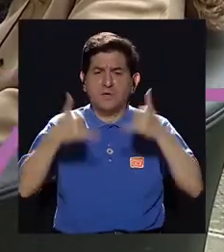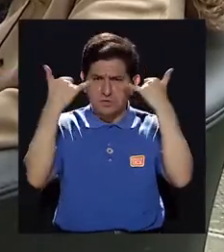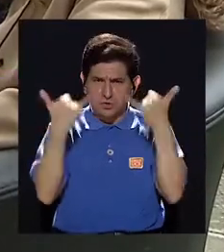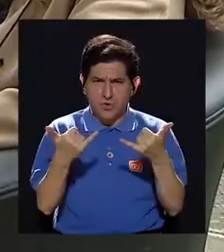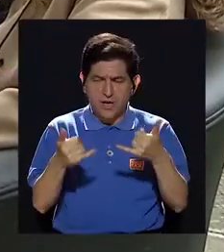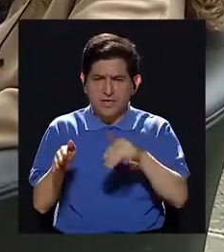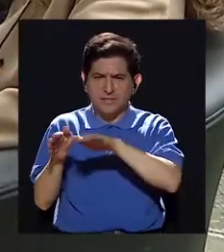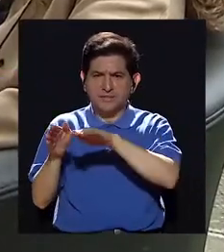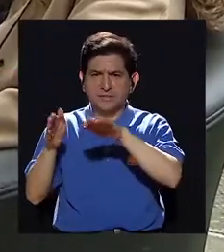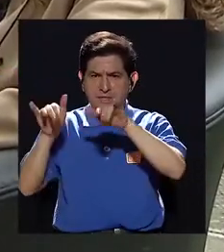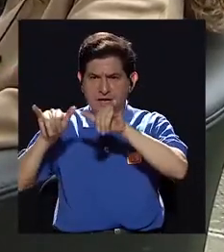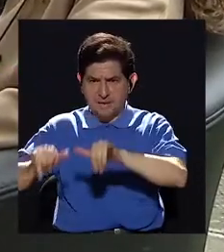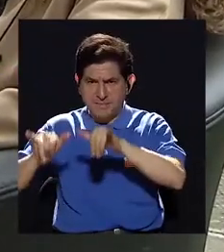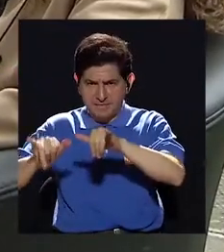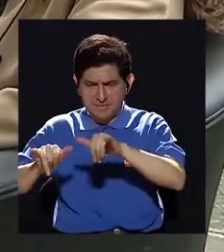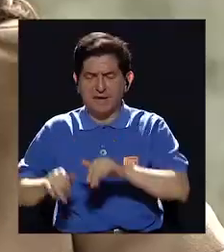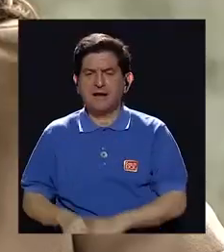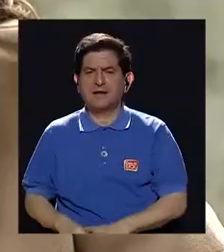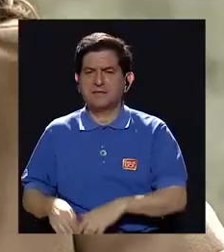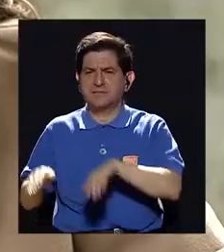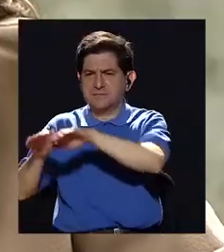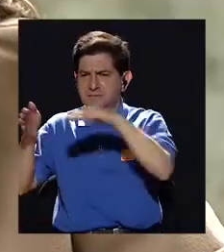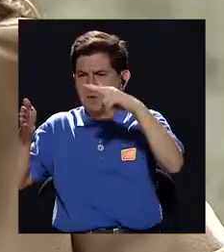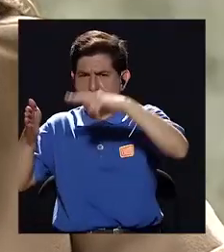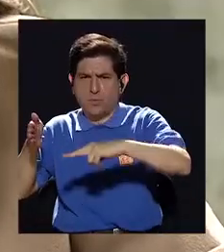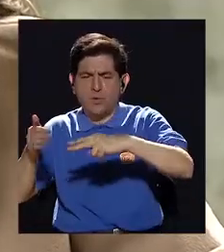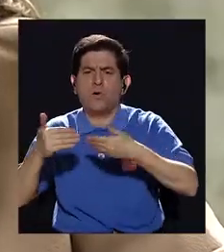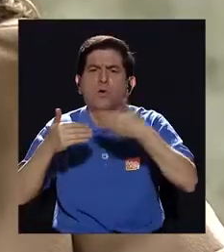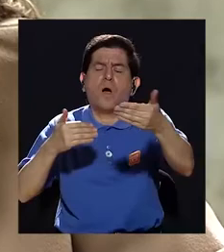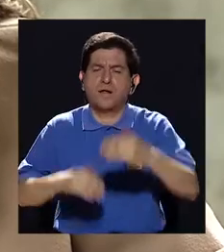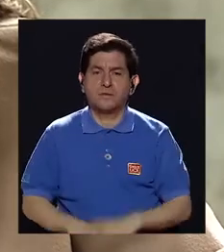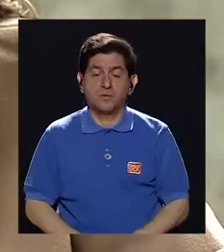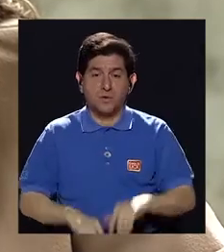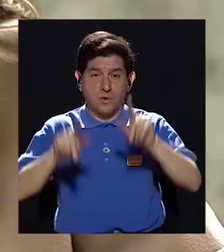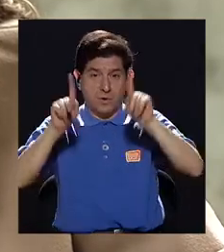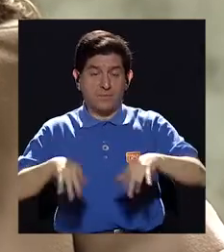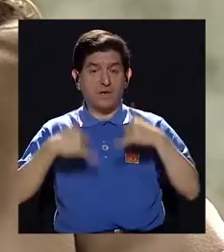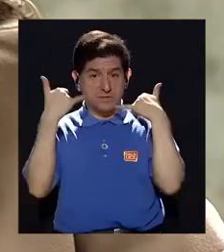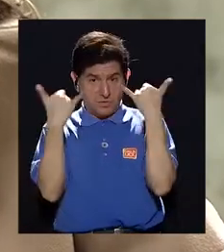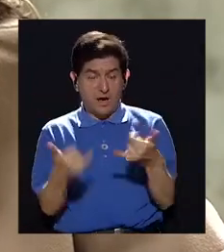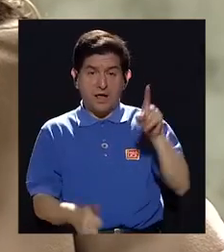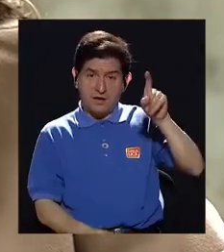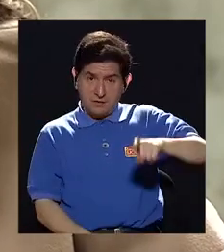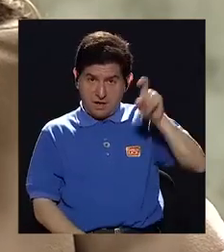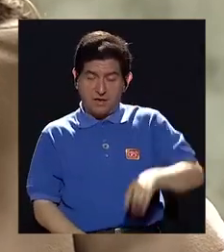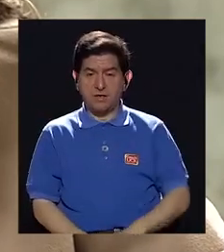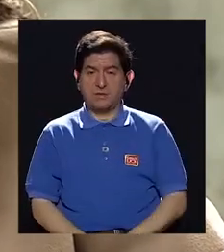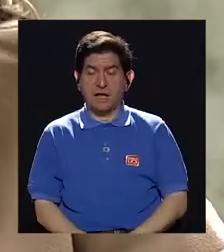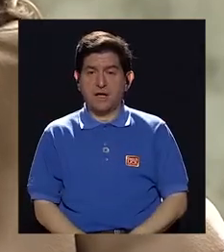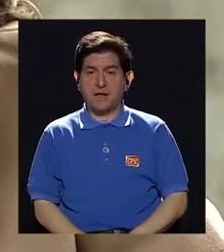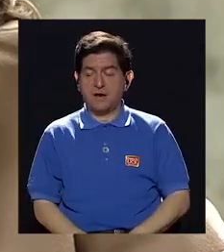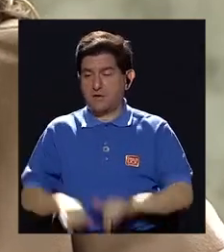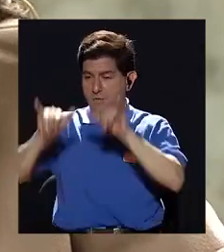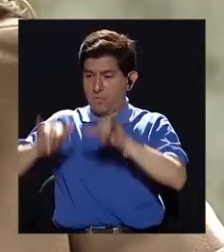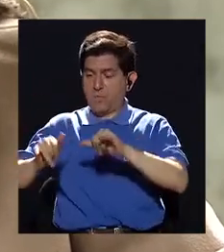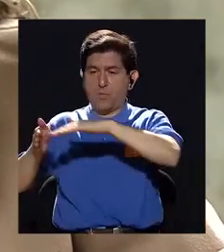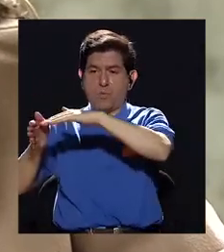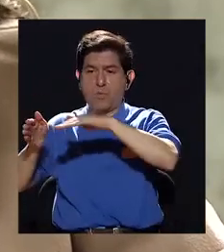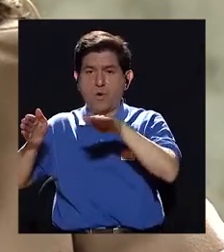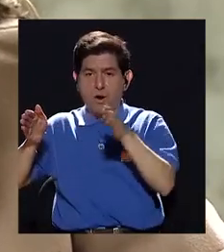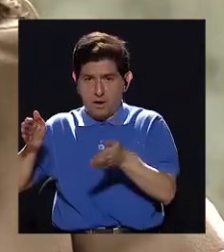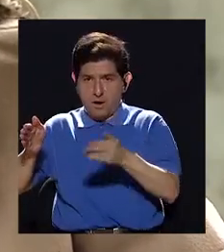persona está encamada, ¿en qué momento? Claro, desde el momento en que la persona necesita un encamamiento o